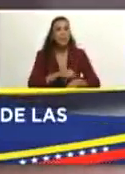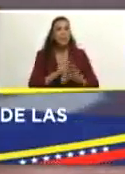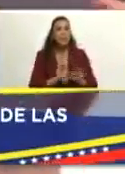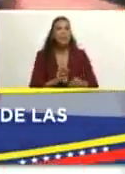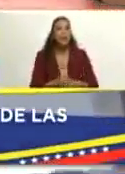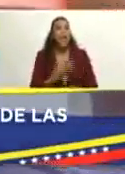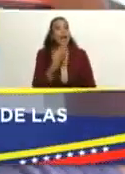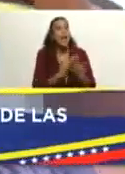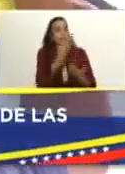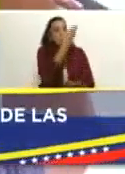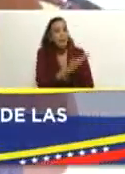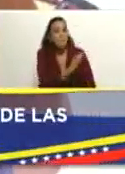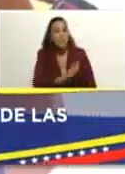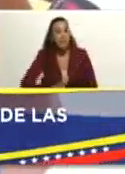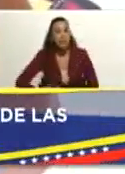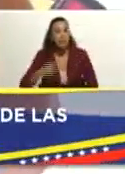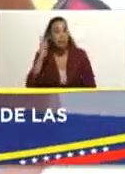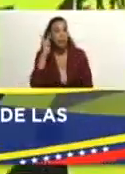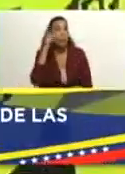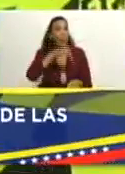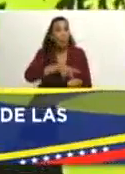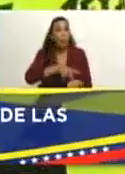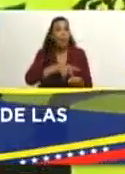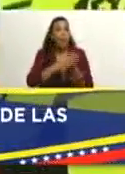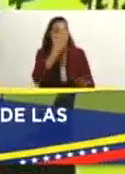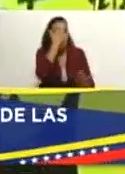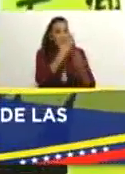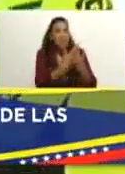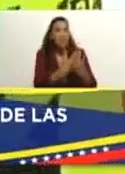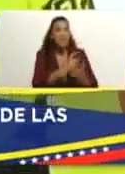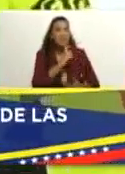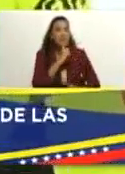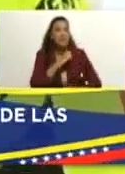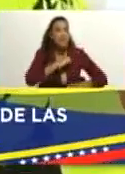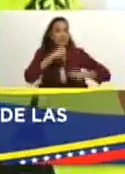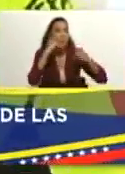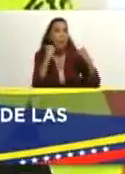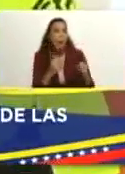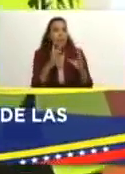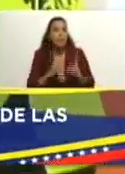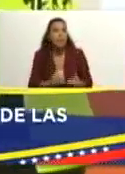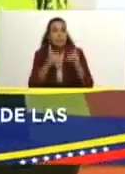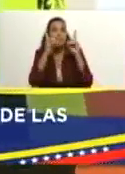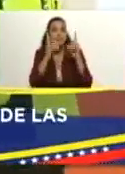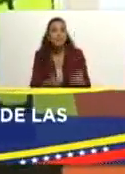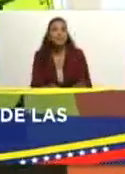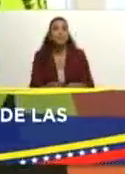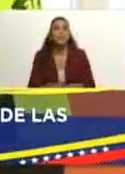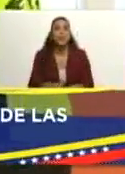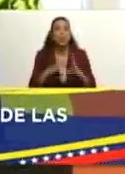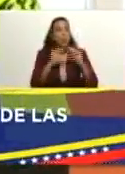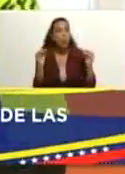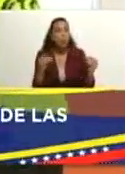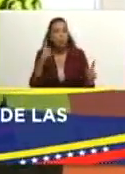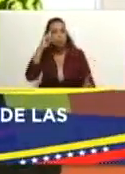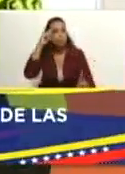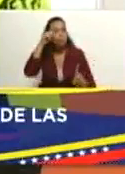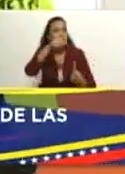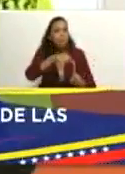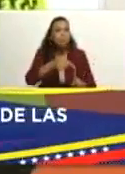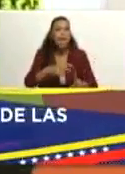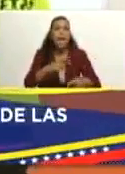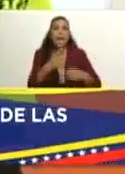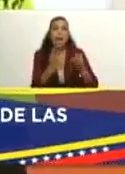verdad, presidente, por hoy estar enfrentando con mucha decisión todo lo que tiene que ver pues